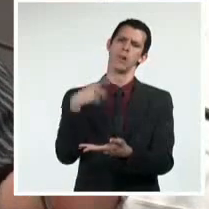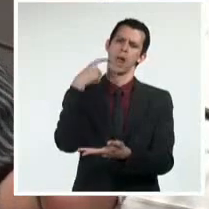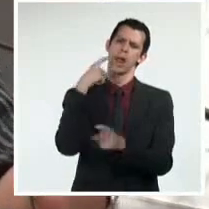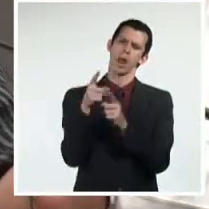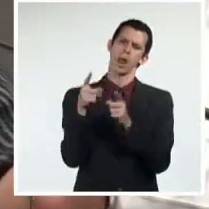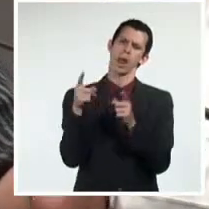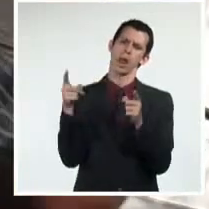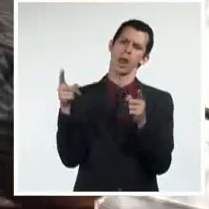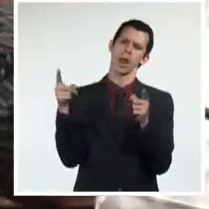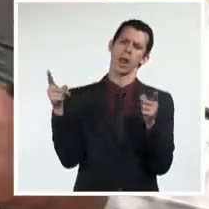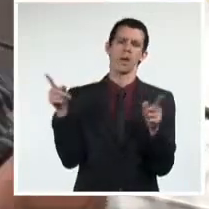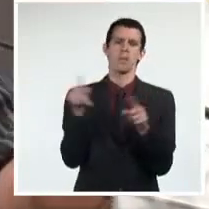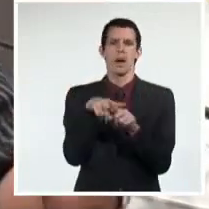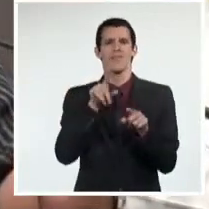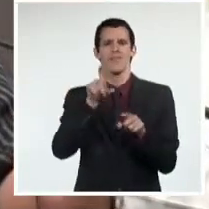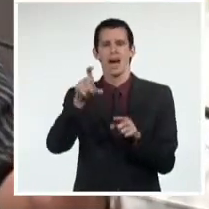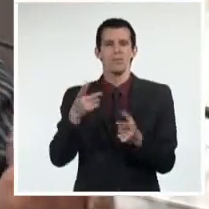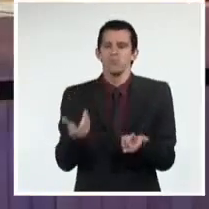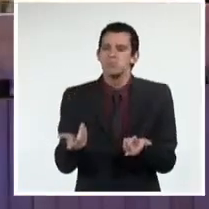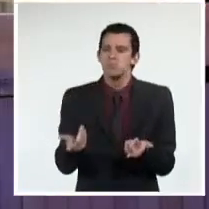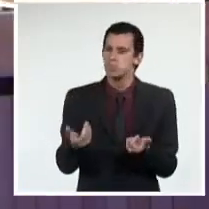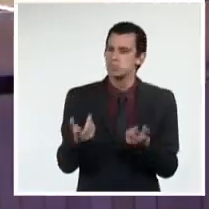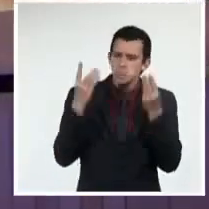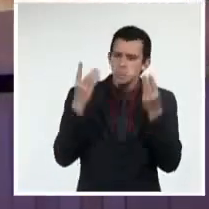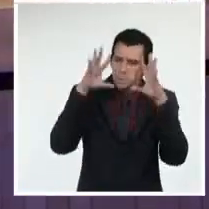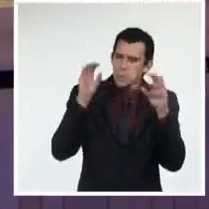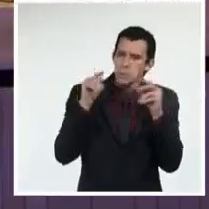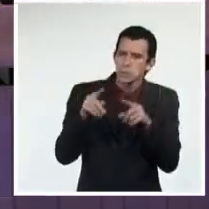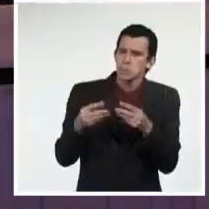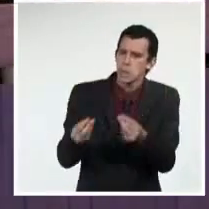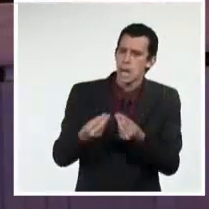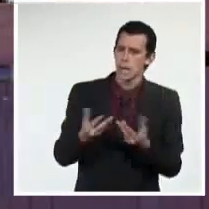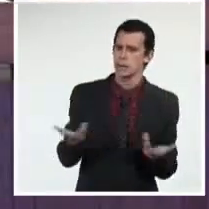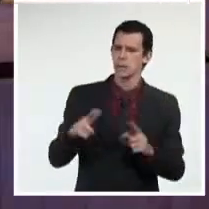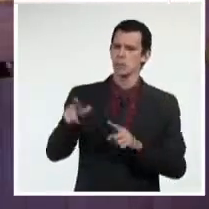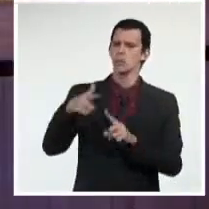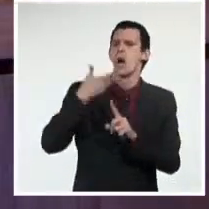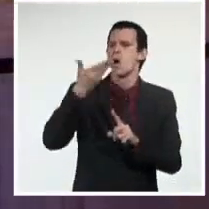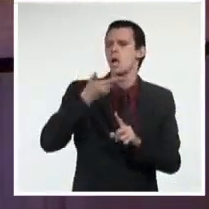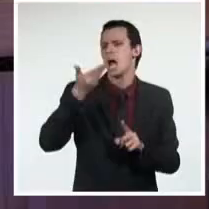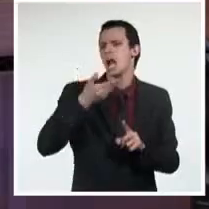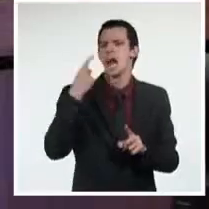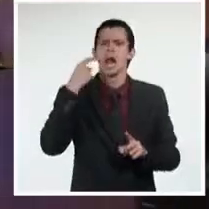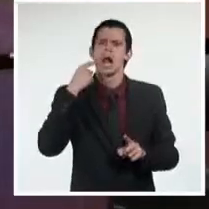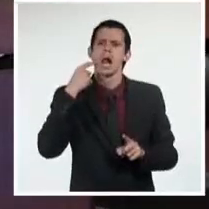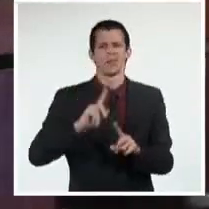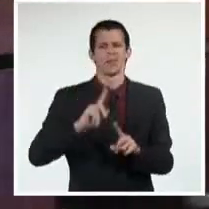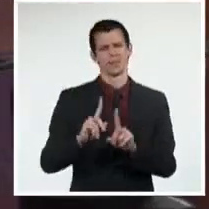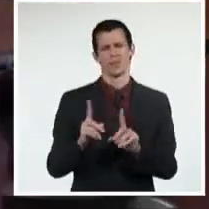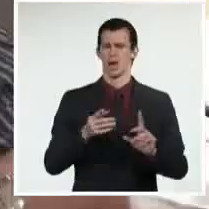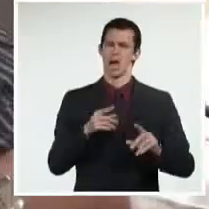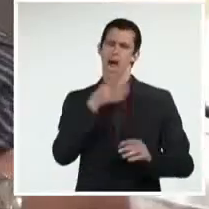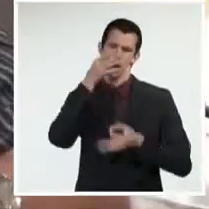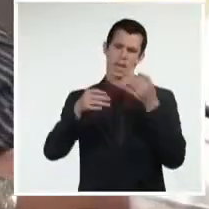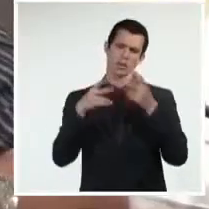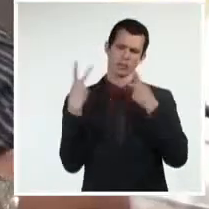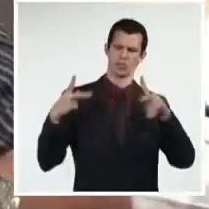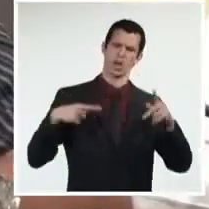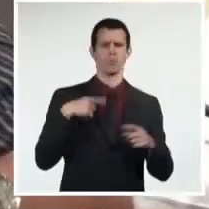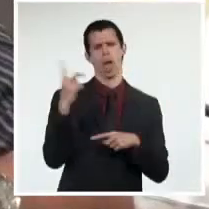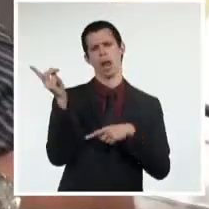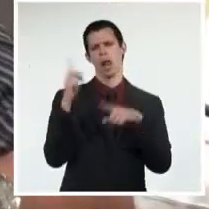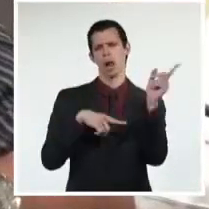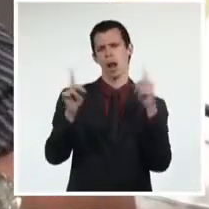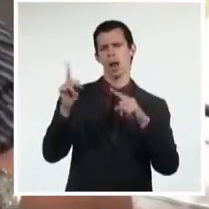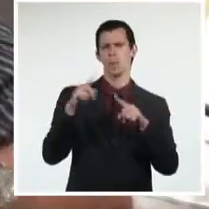el debate de los asuntos que a nosotros nos interesa debatir. Y apreciamos a veces que el informe